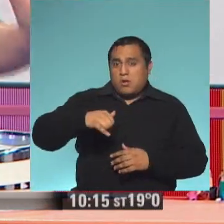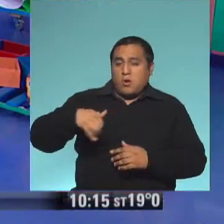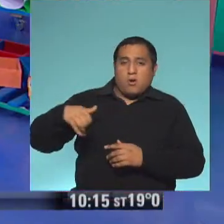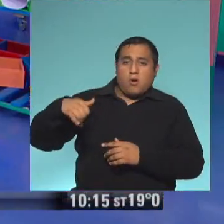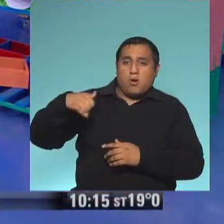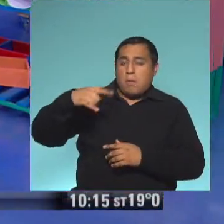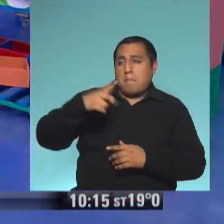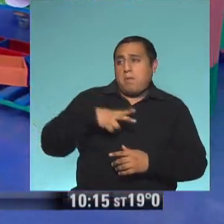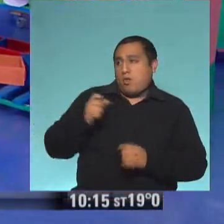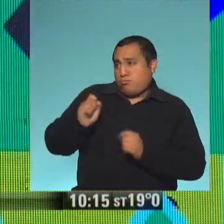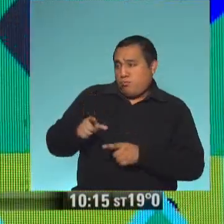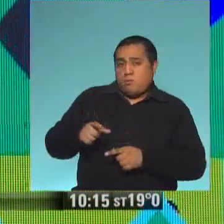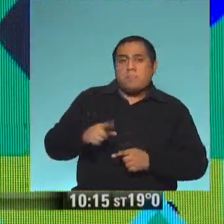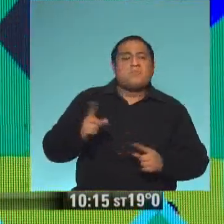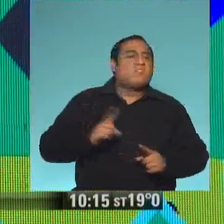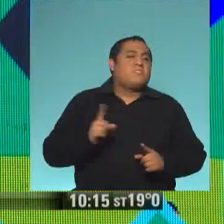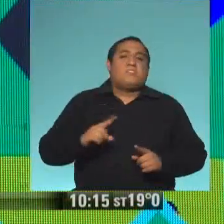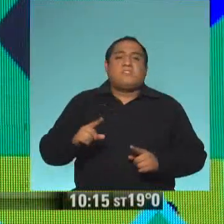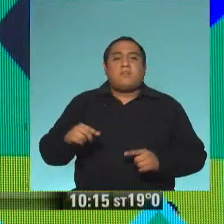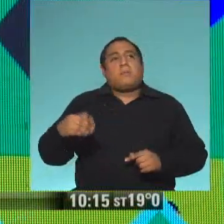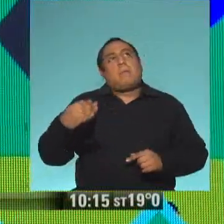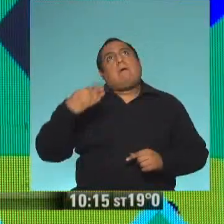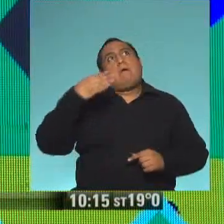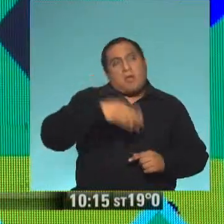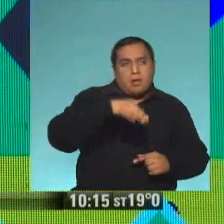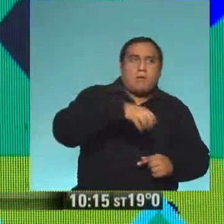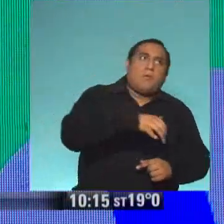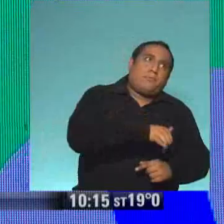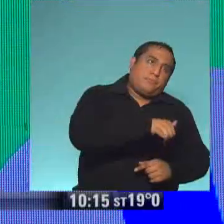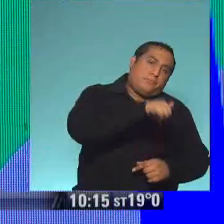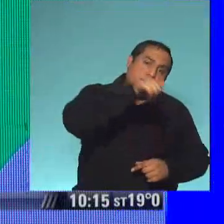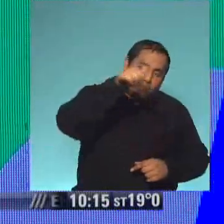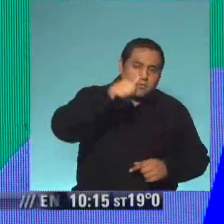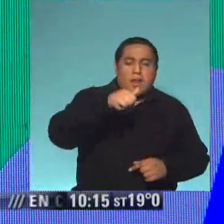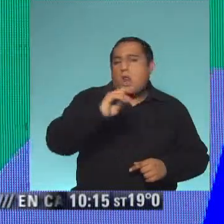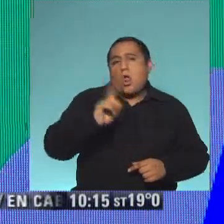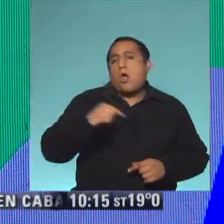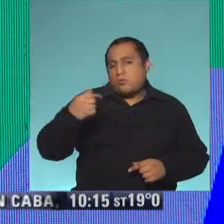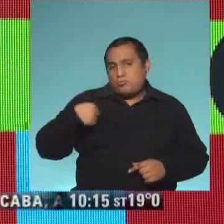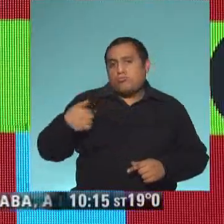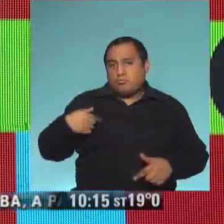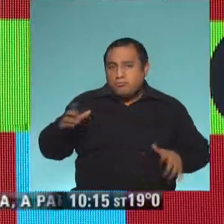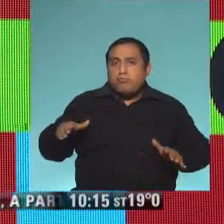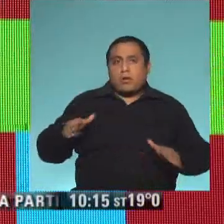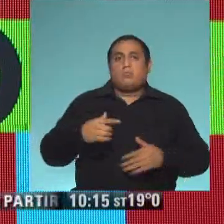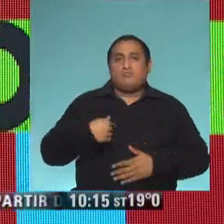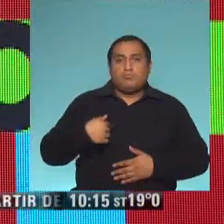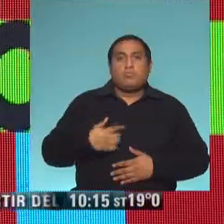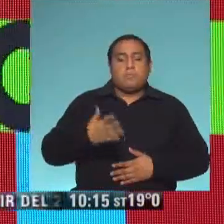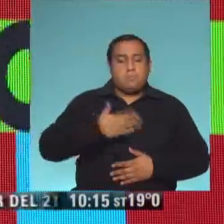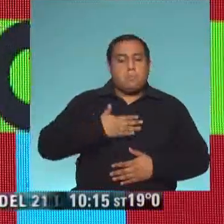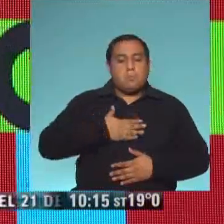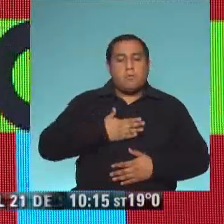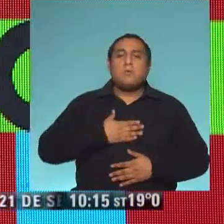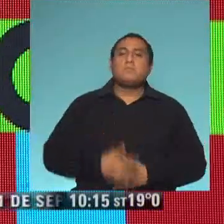privado, para vos. ¿Tardás más tiempo en ir a tomarte el avión y sí, que te traiga y que aterrice? No, vine volando... Por mis